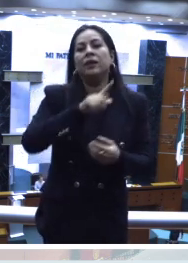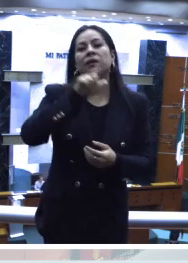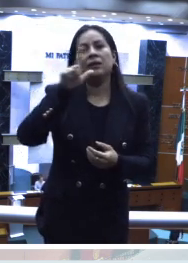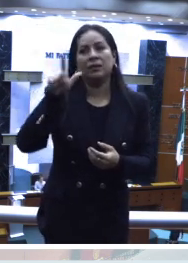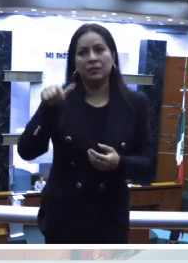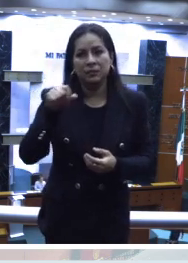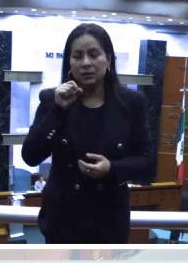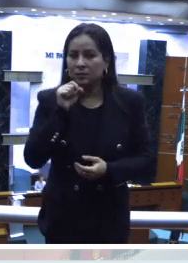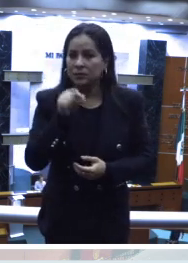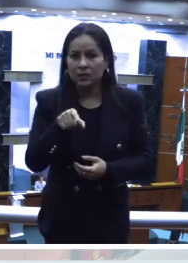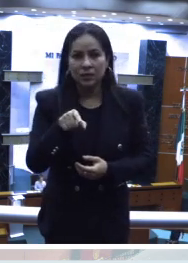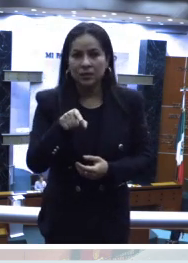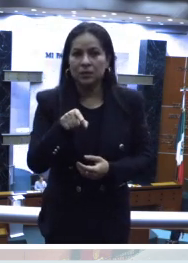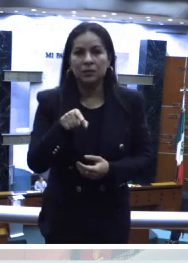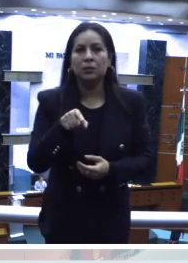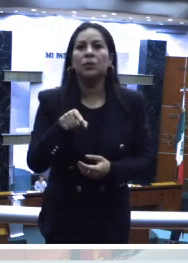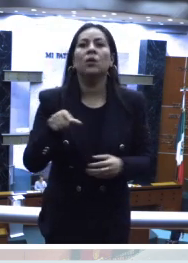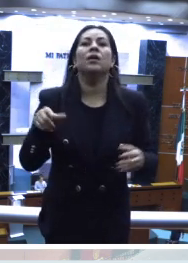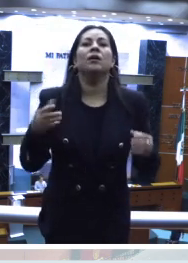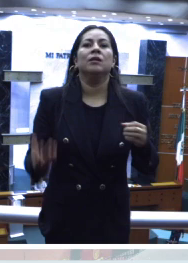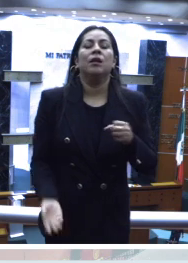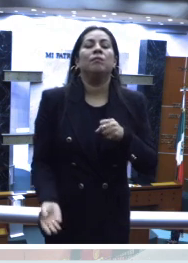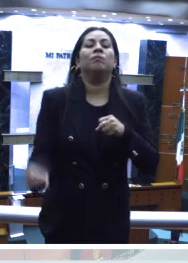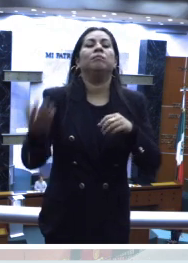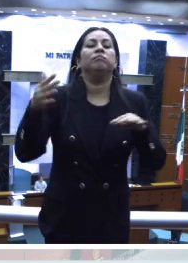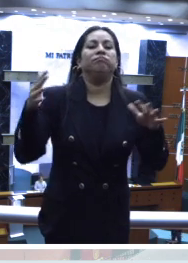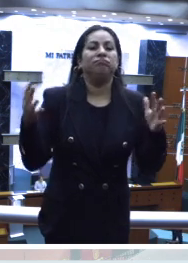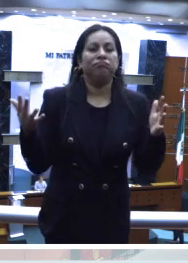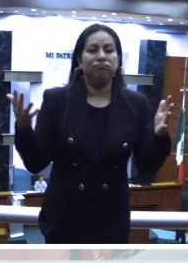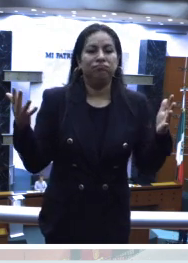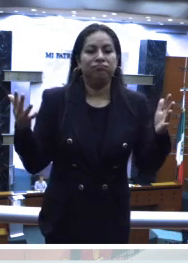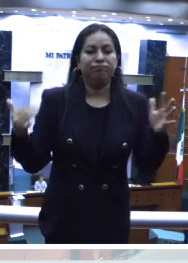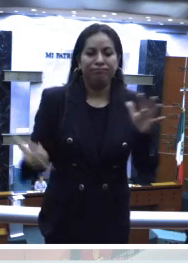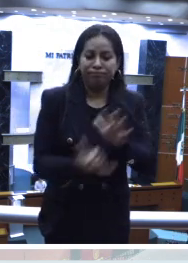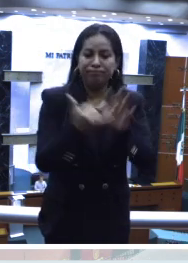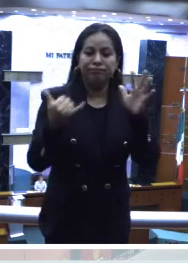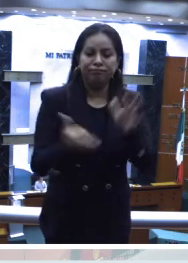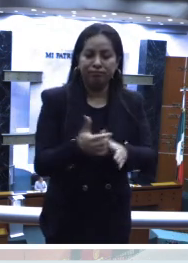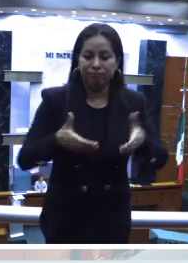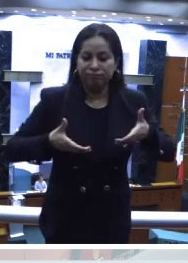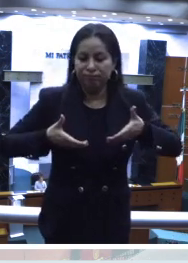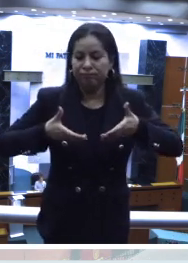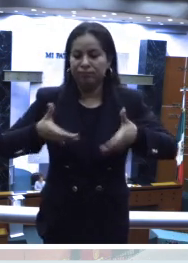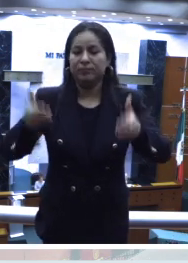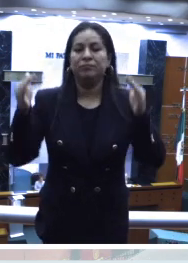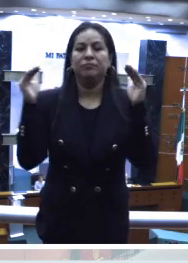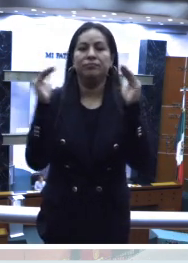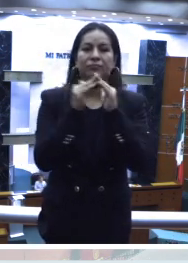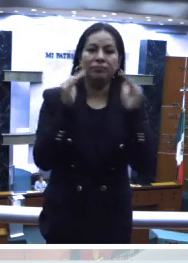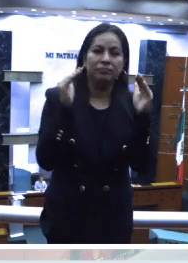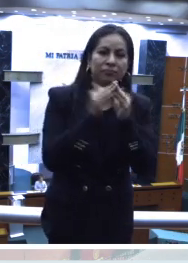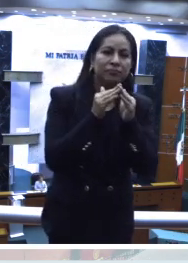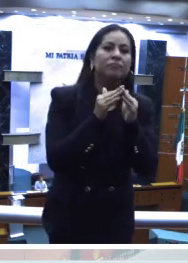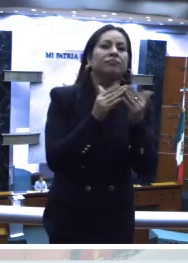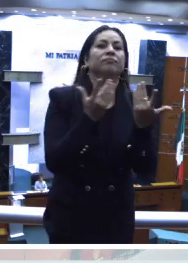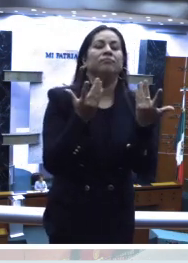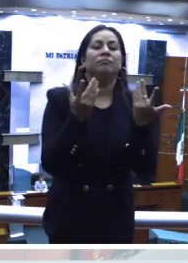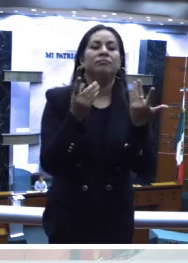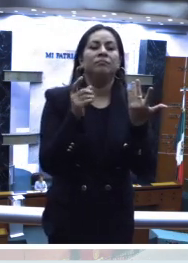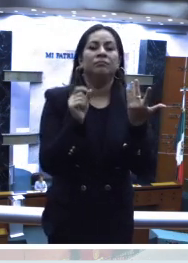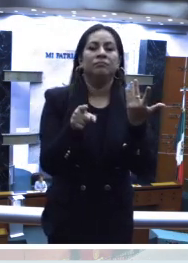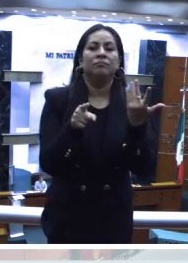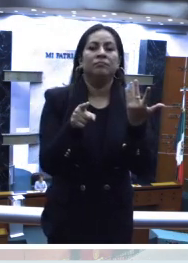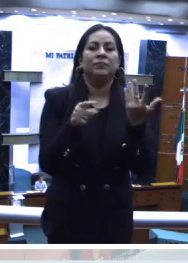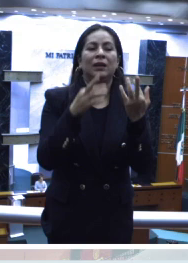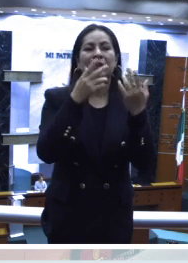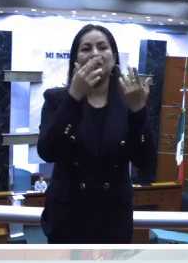posteriormente en la reconstrucción de las carreteras las viviendas del enfrentamiento a